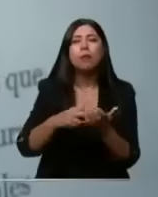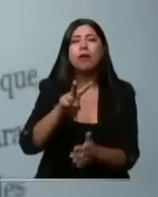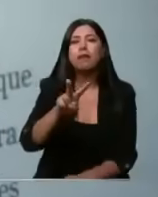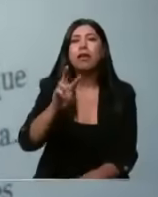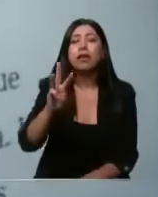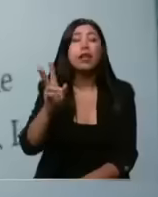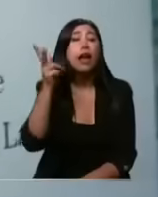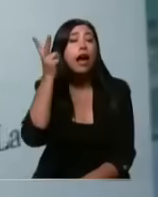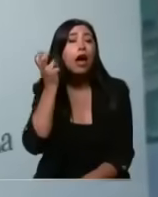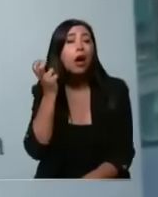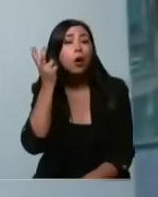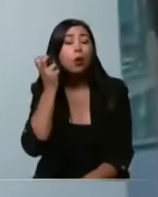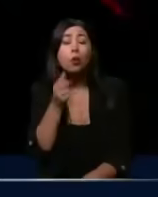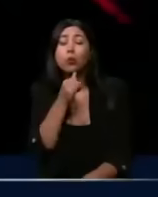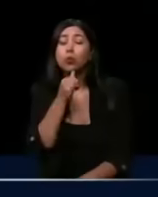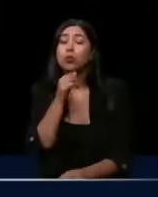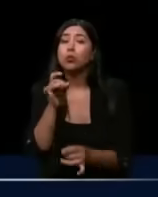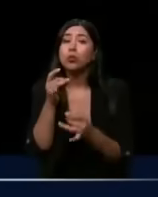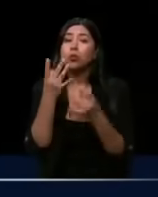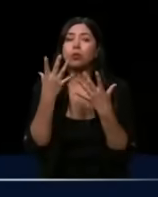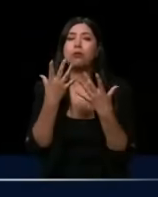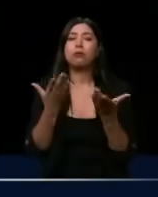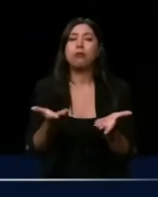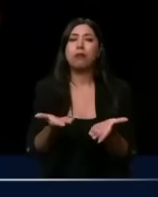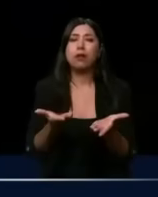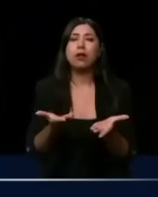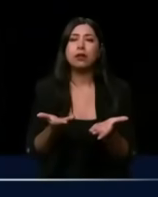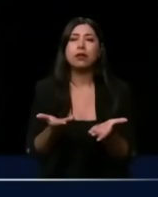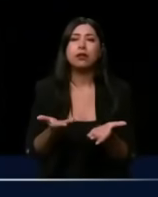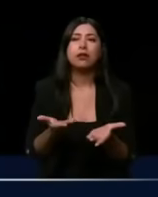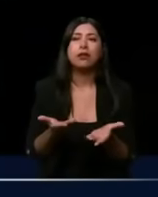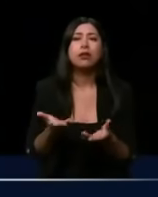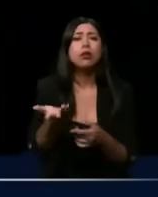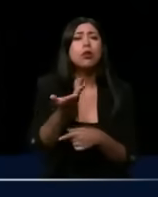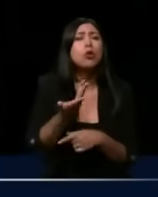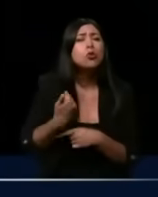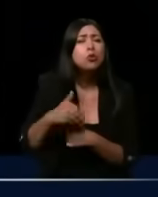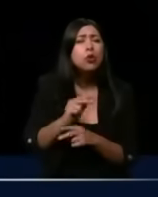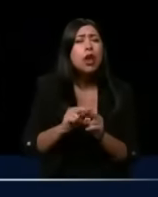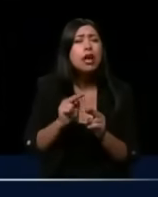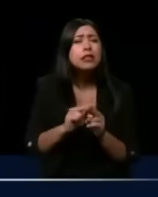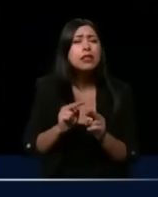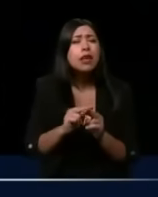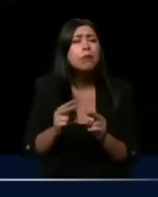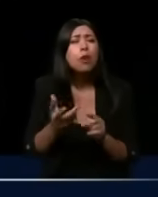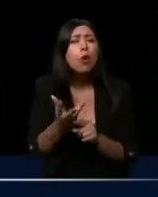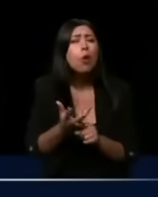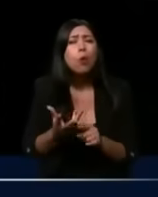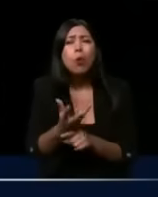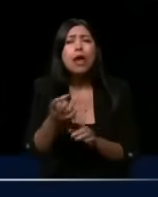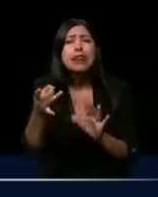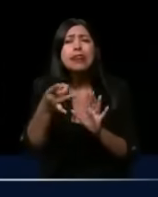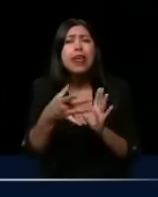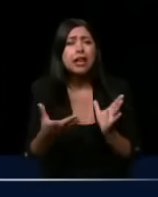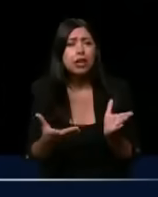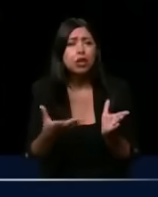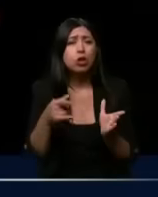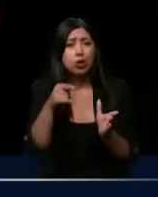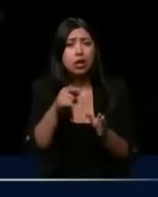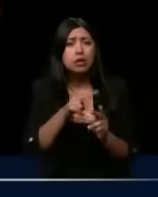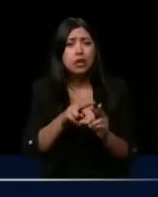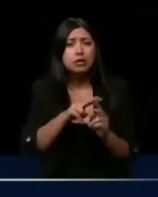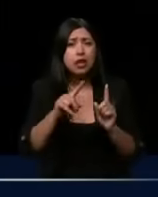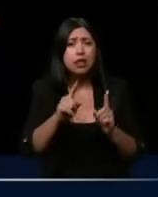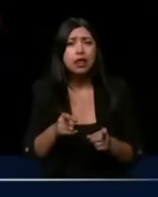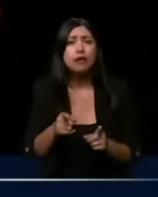caso Audios conmociona al país. Por eso, porque aquí estamos haciendo una huevada que es delito y es la única manera de